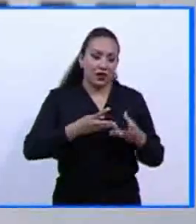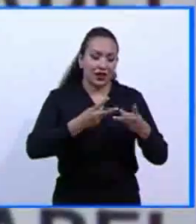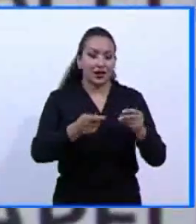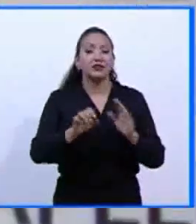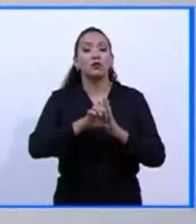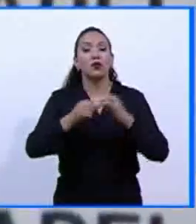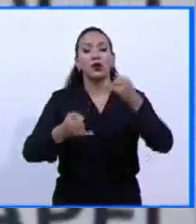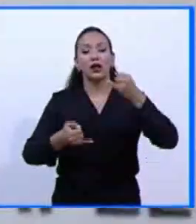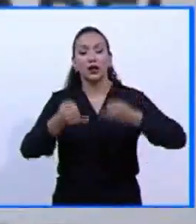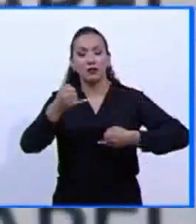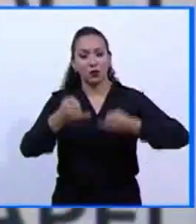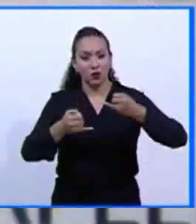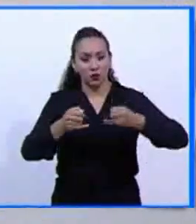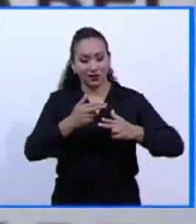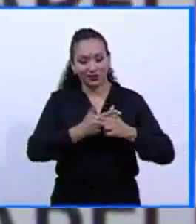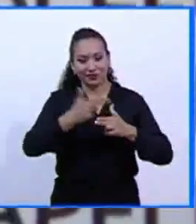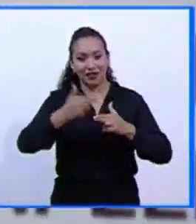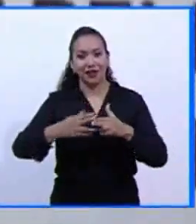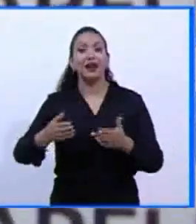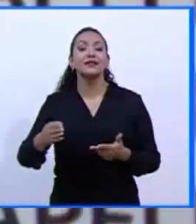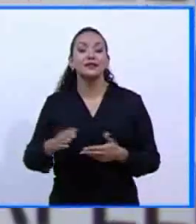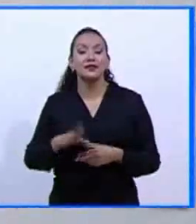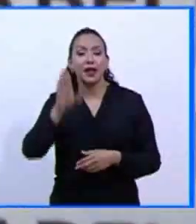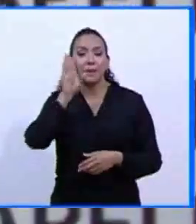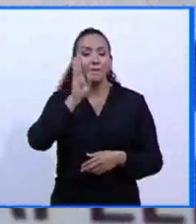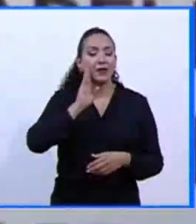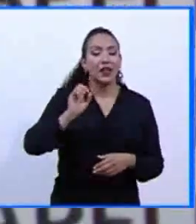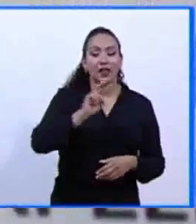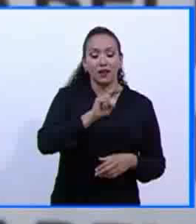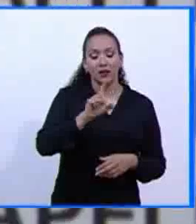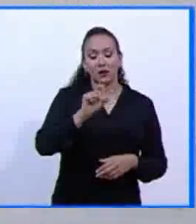de distrito hasta ministro, en